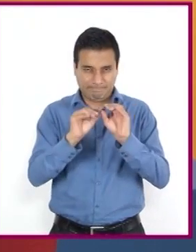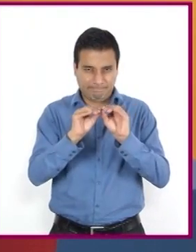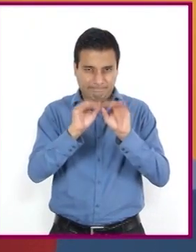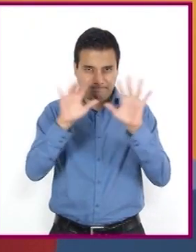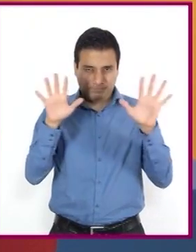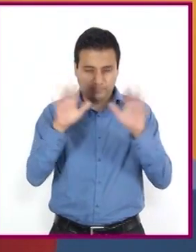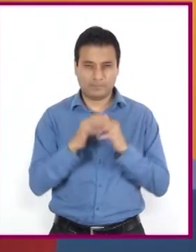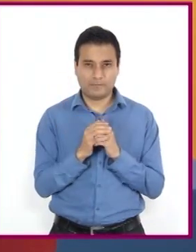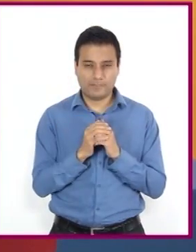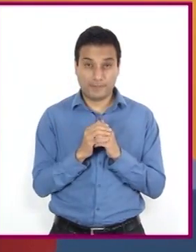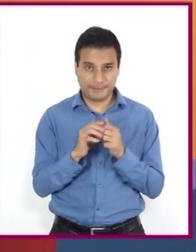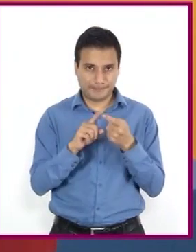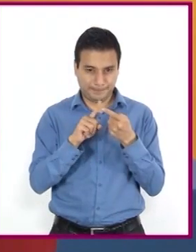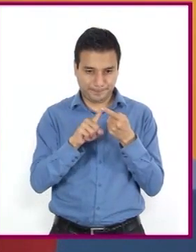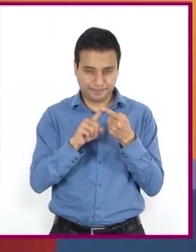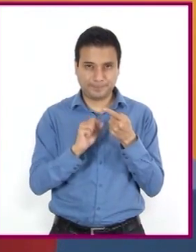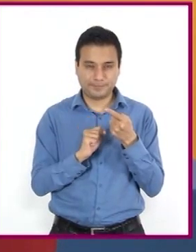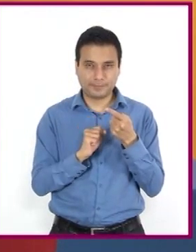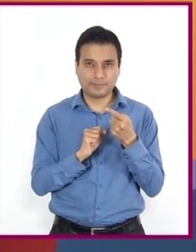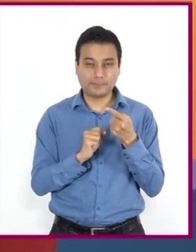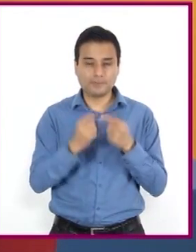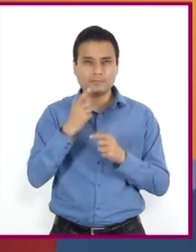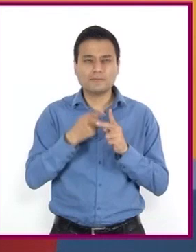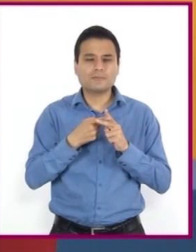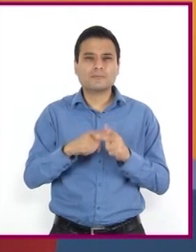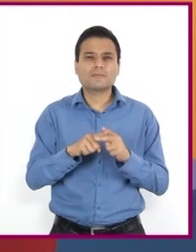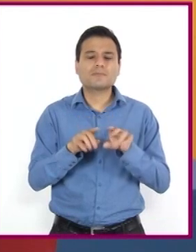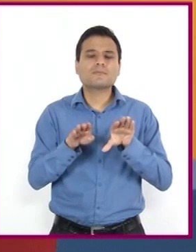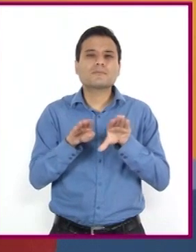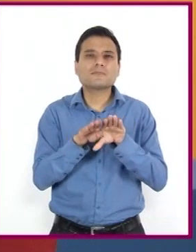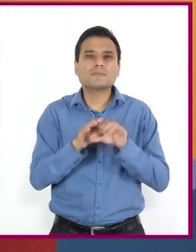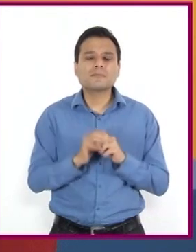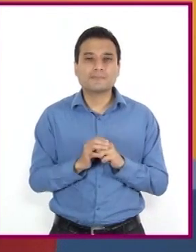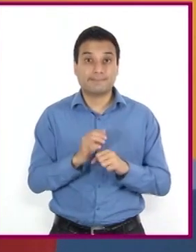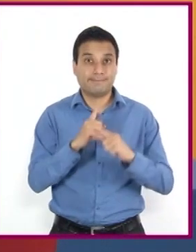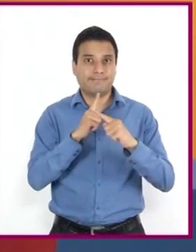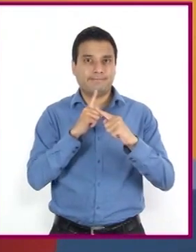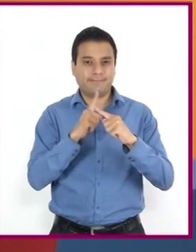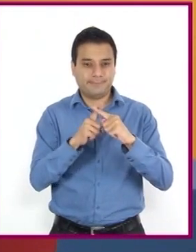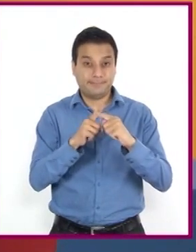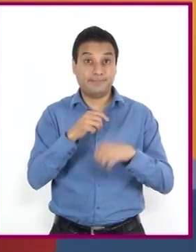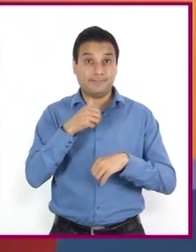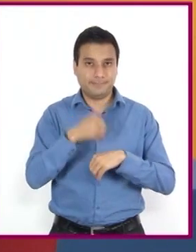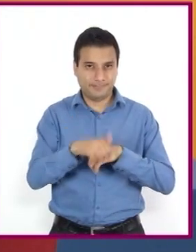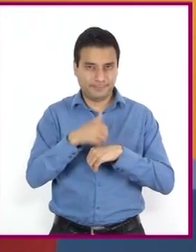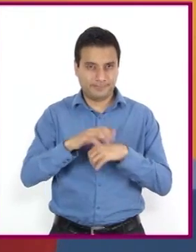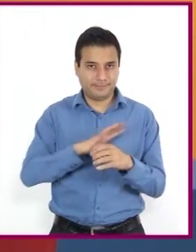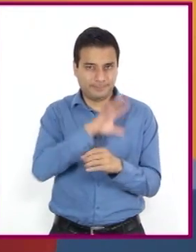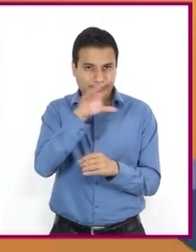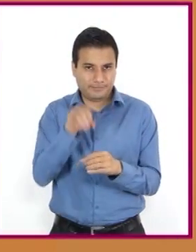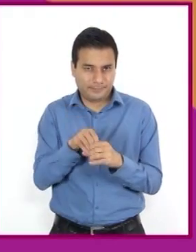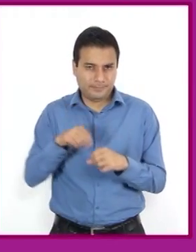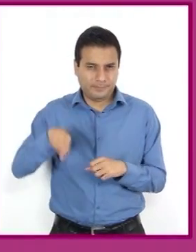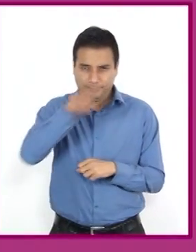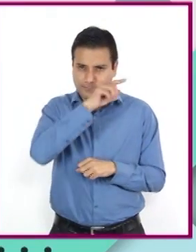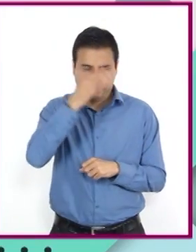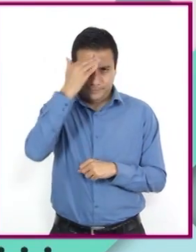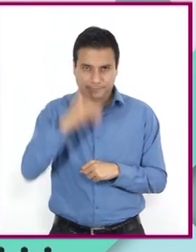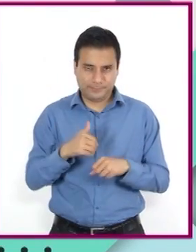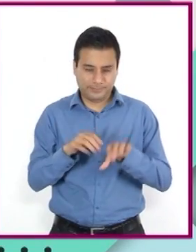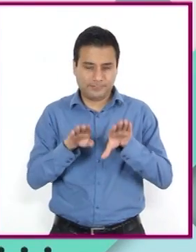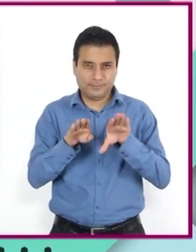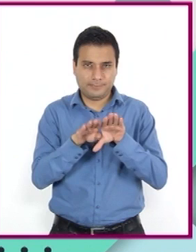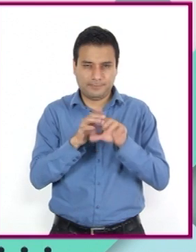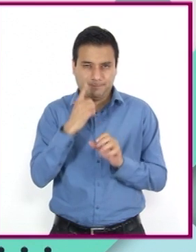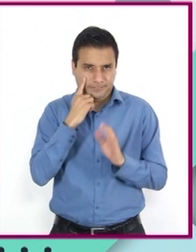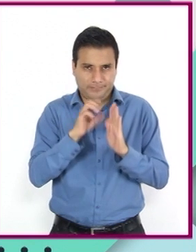reto. Primero, partamos de las multiplicaciones de números enteros que ya sabemos resolver.